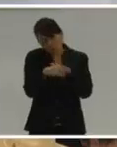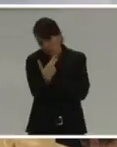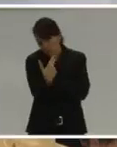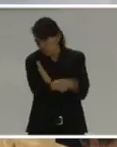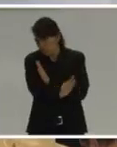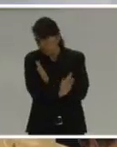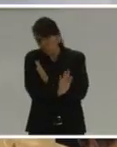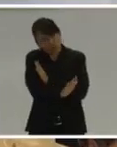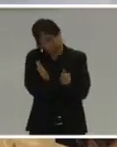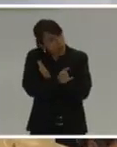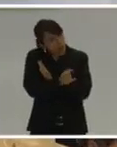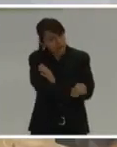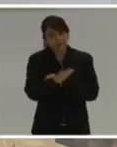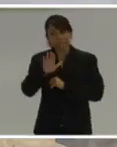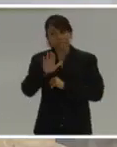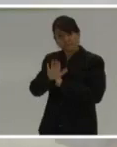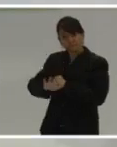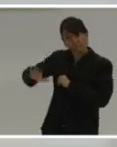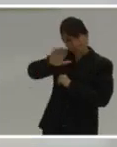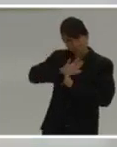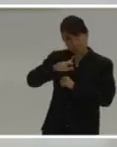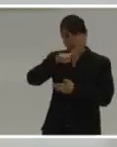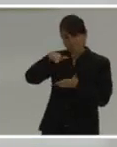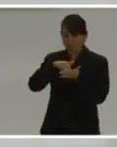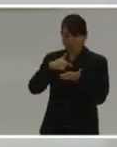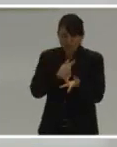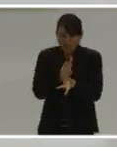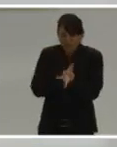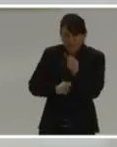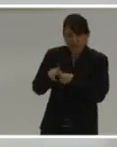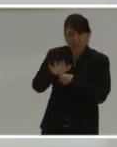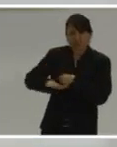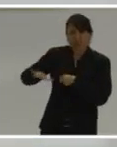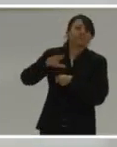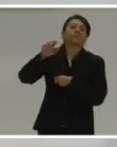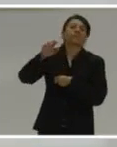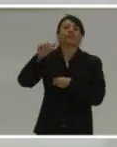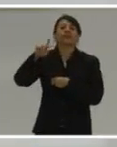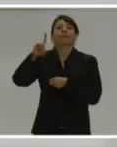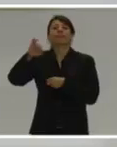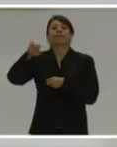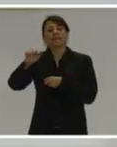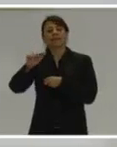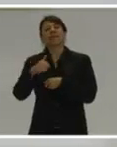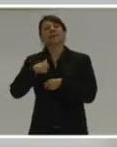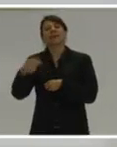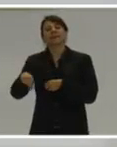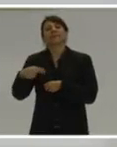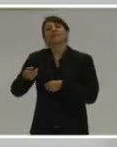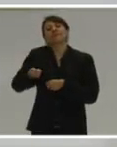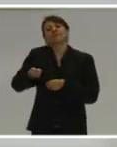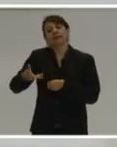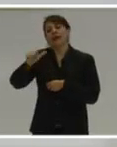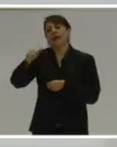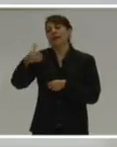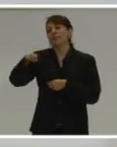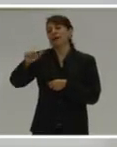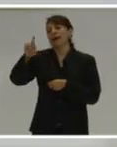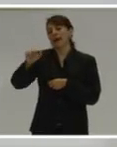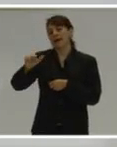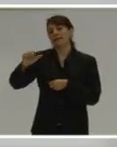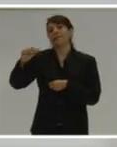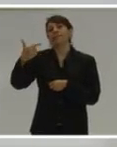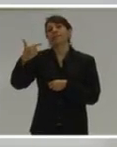la parte andina de la que yo soy parte, aymara, quechua, se suele elegir